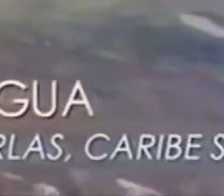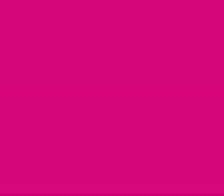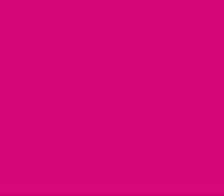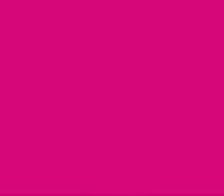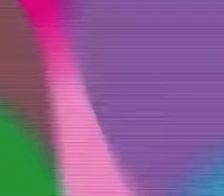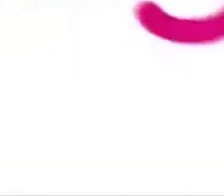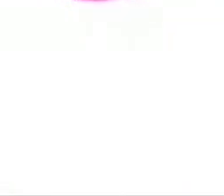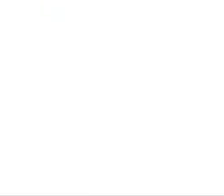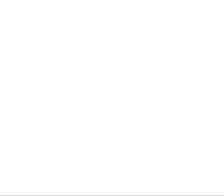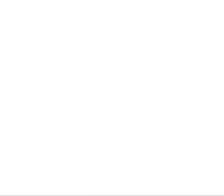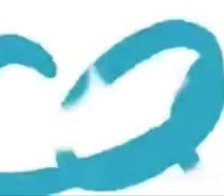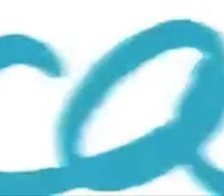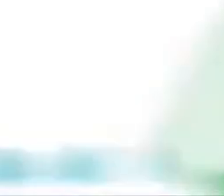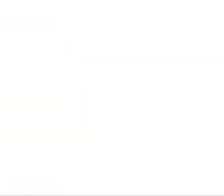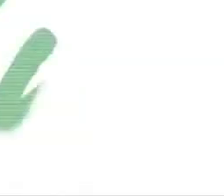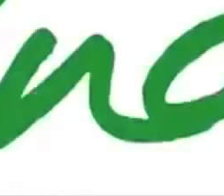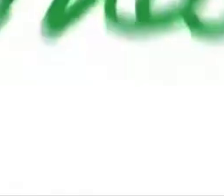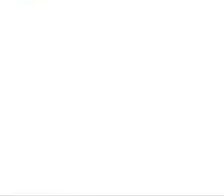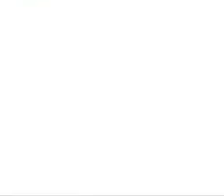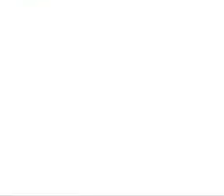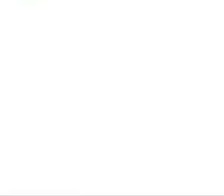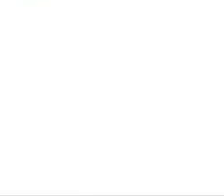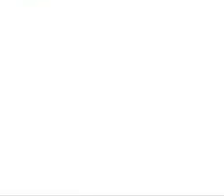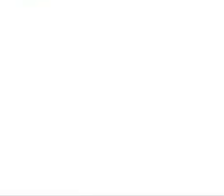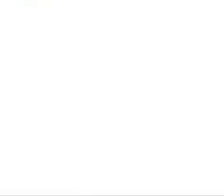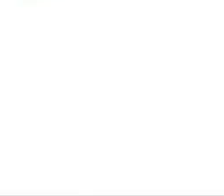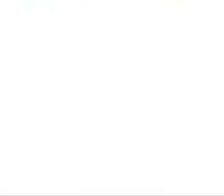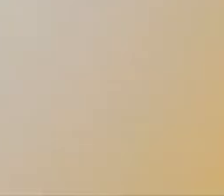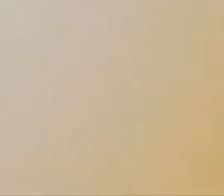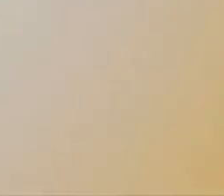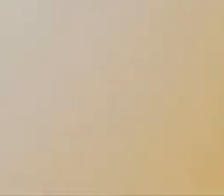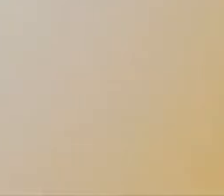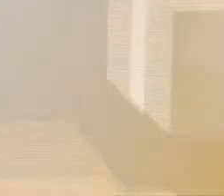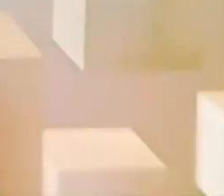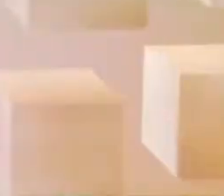Nicaragua, Nicaragua, única, original.